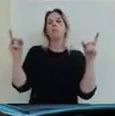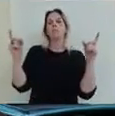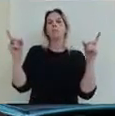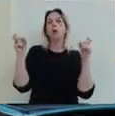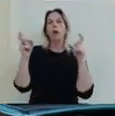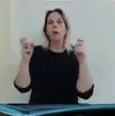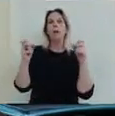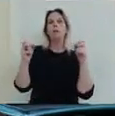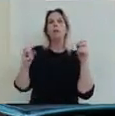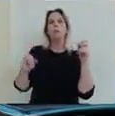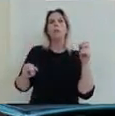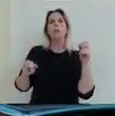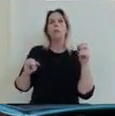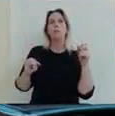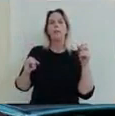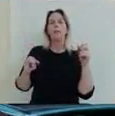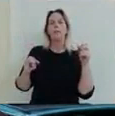a una cuarentena.